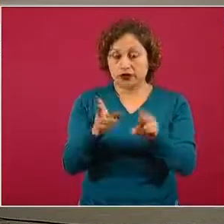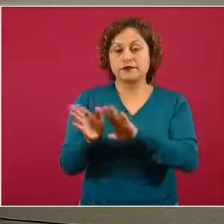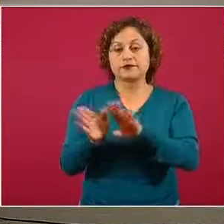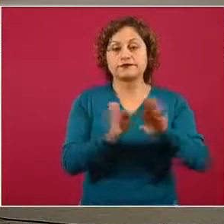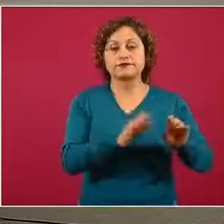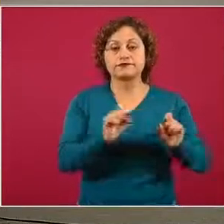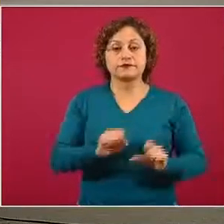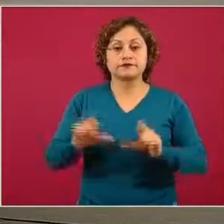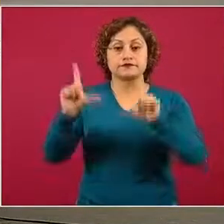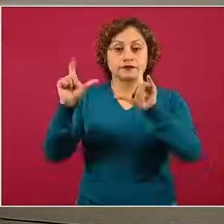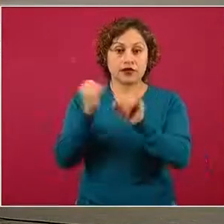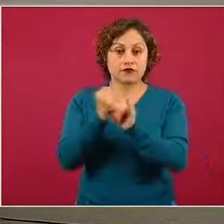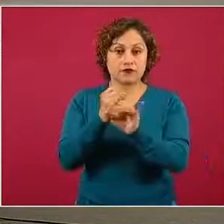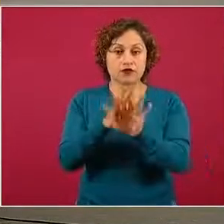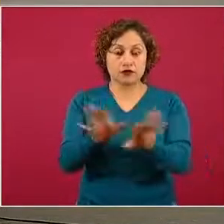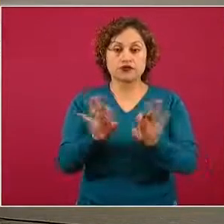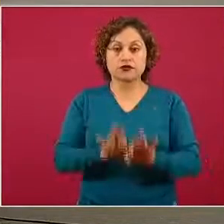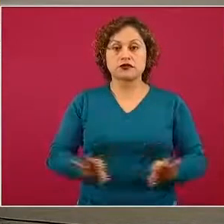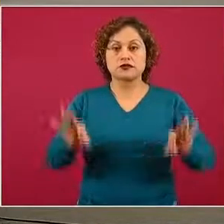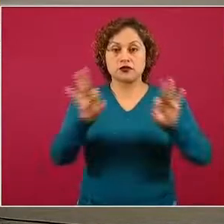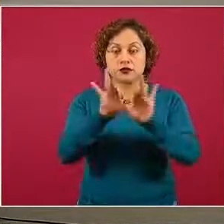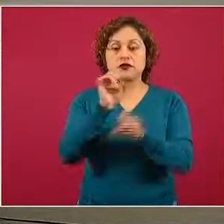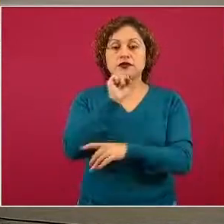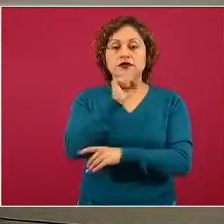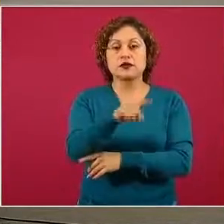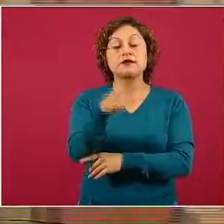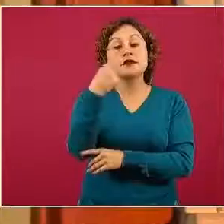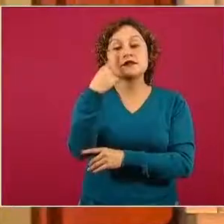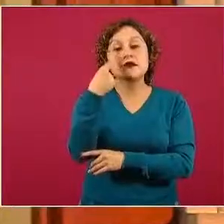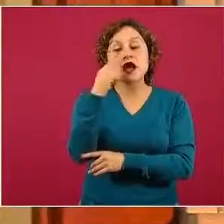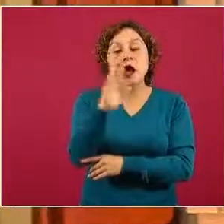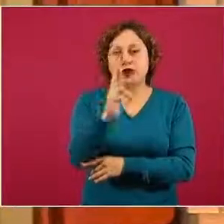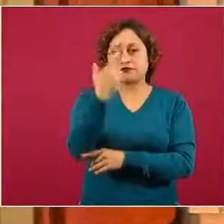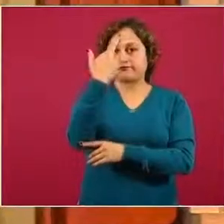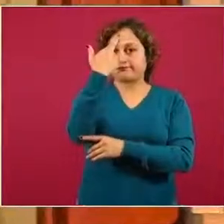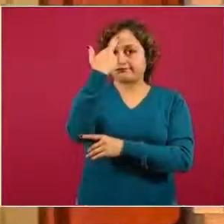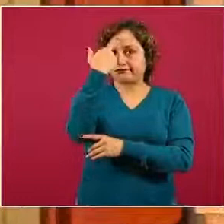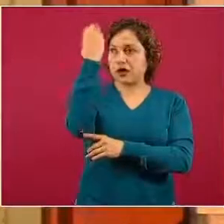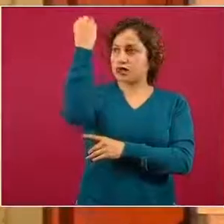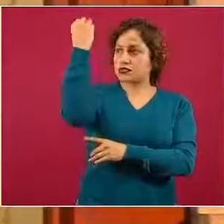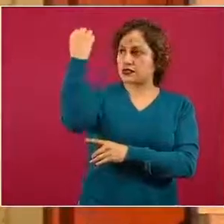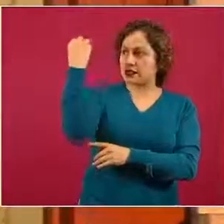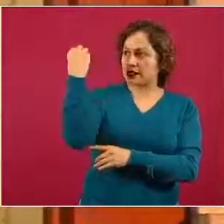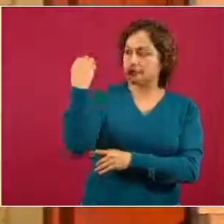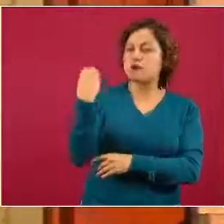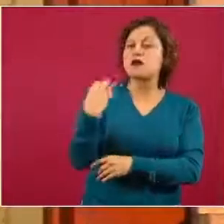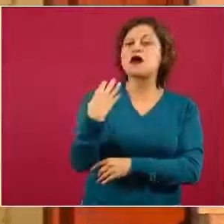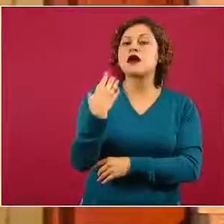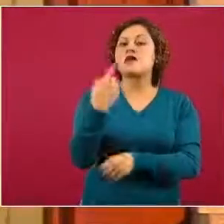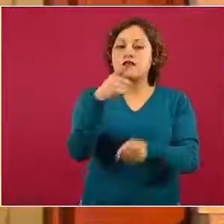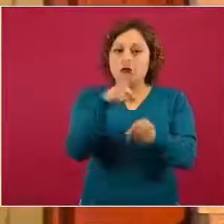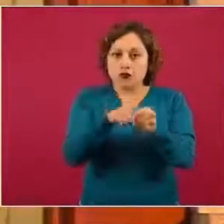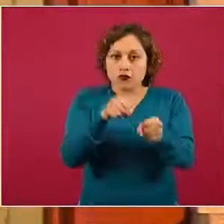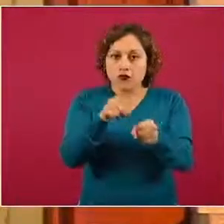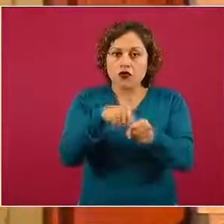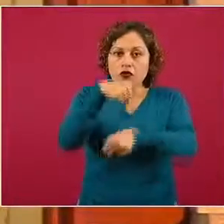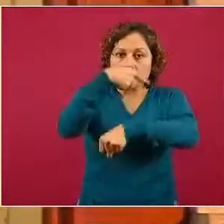con información también importante. Repasemos el semáforo de riesgo epidémico